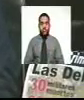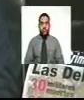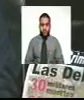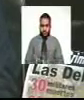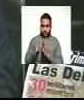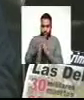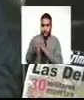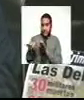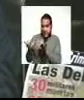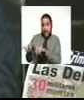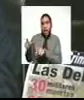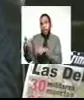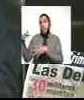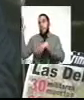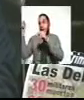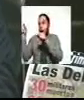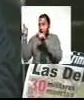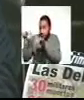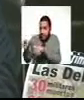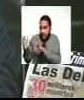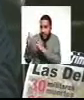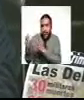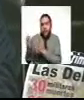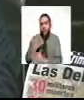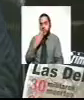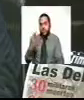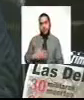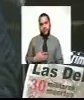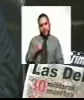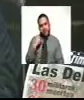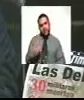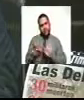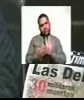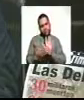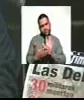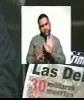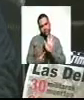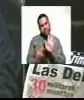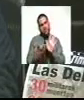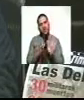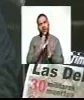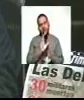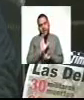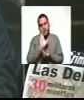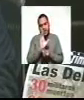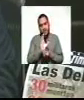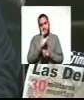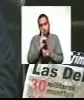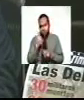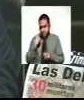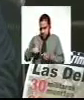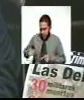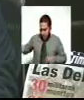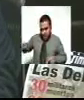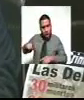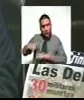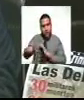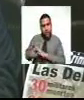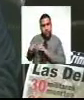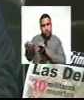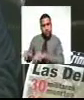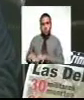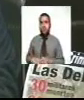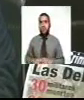en la plenaria del Senado. Presidente, para dejar aquí una constancia, que el Centro Democrático está completico,